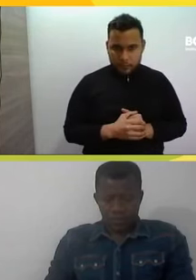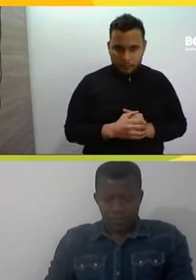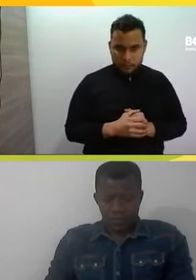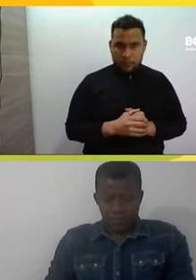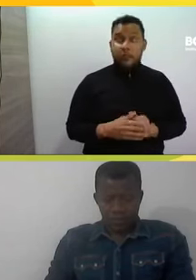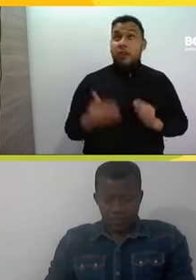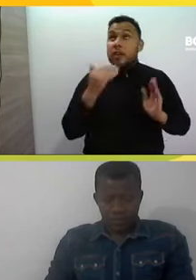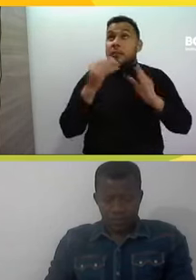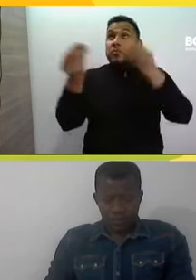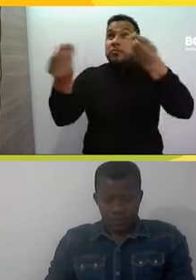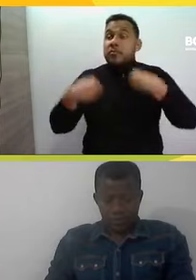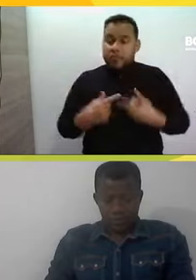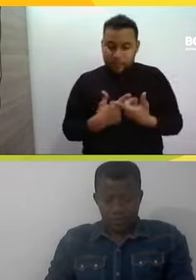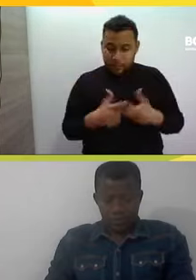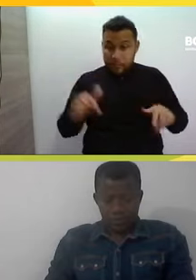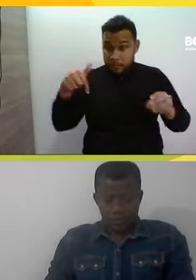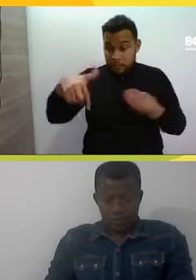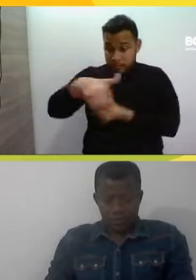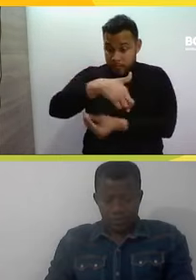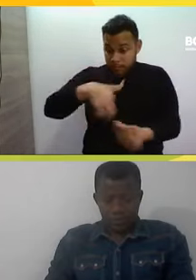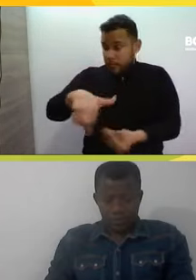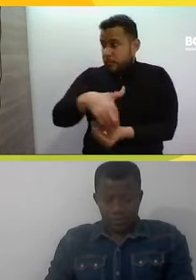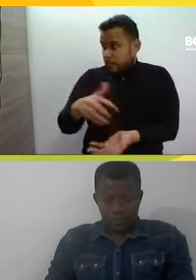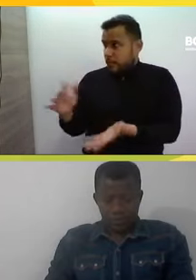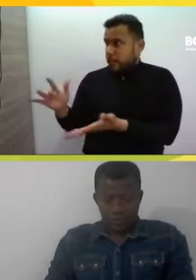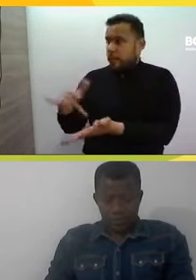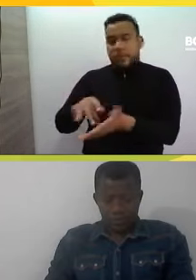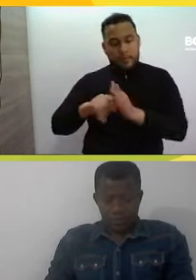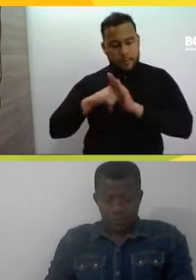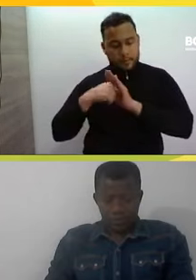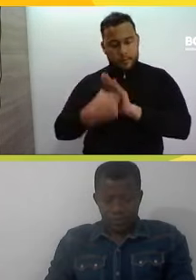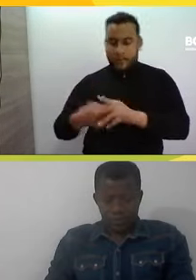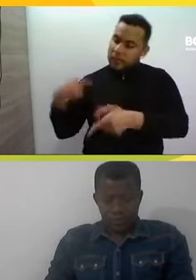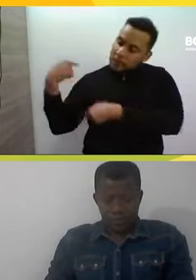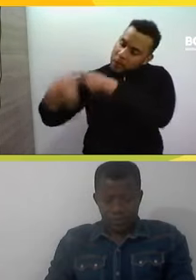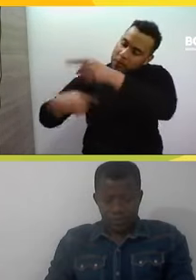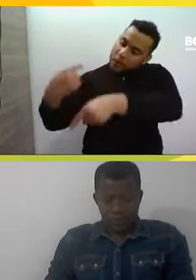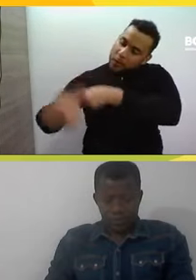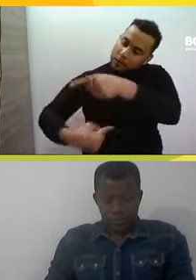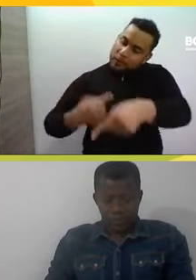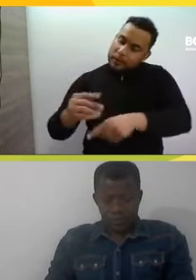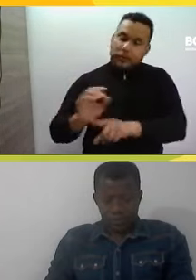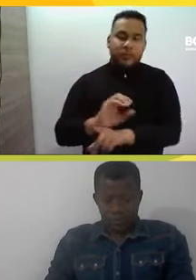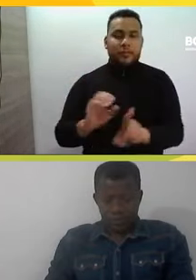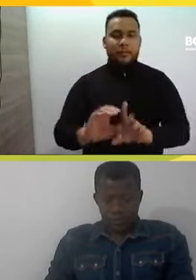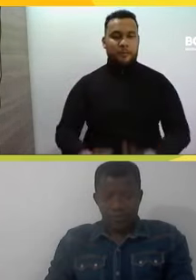liberó. Hoy Palenque, Benco y yo guardamos la tradición.